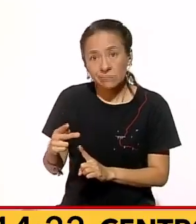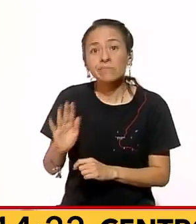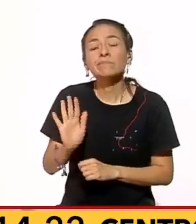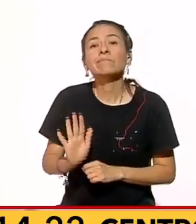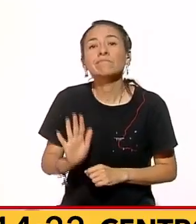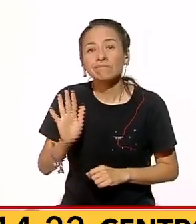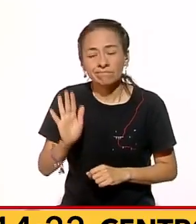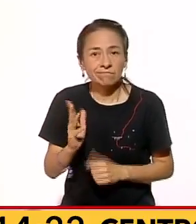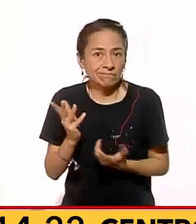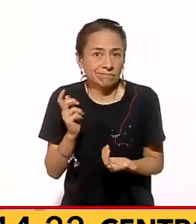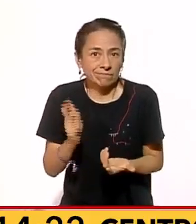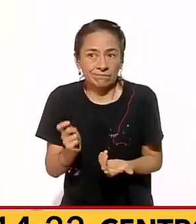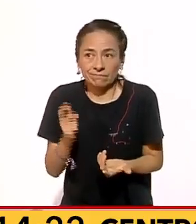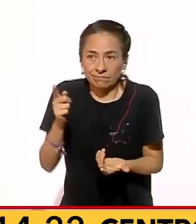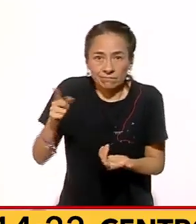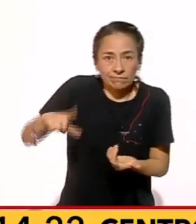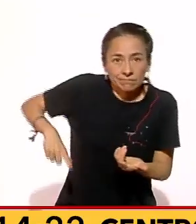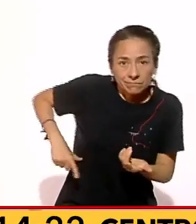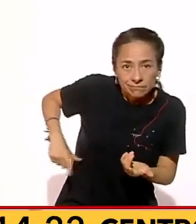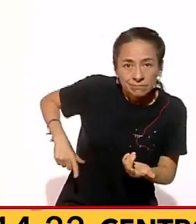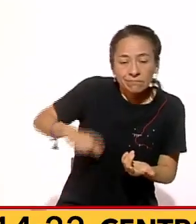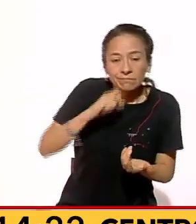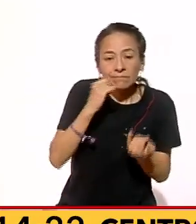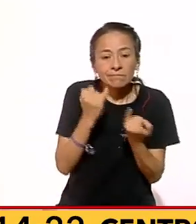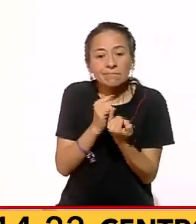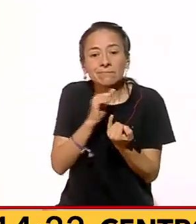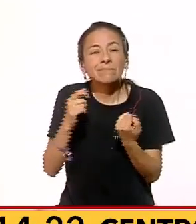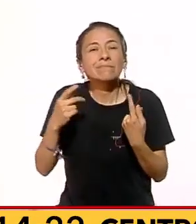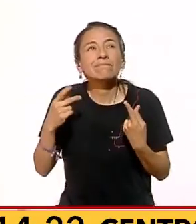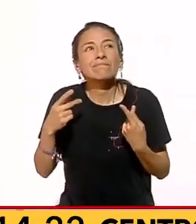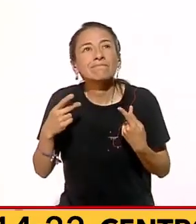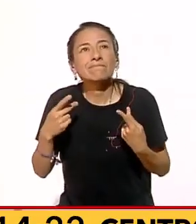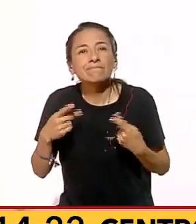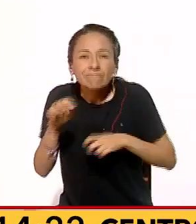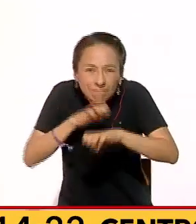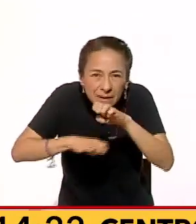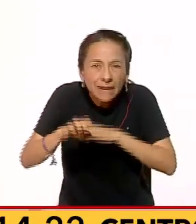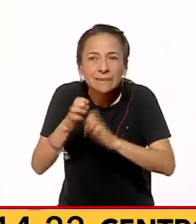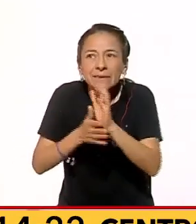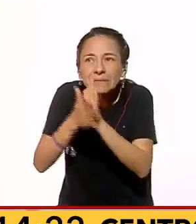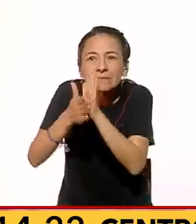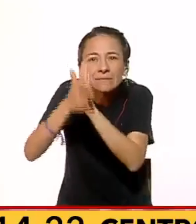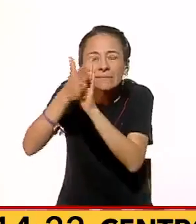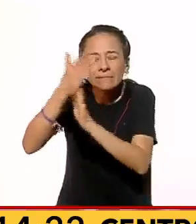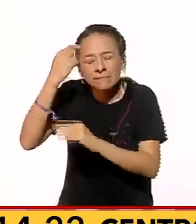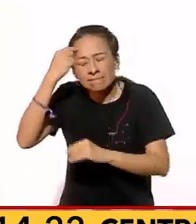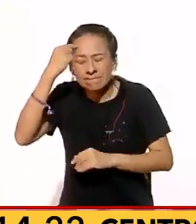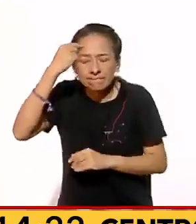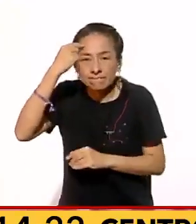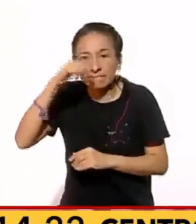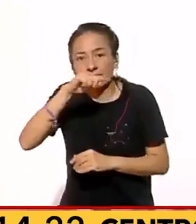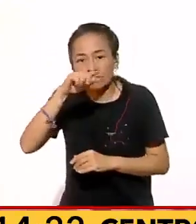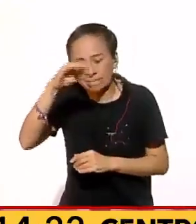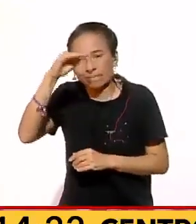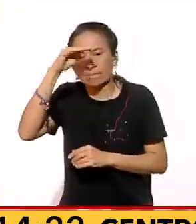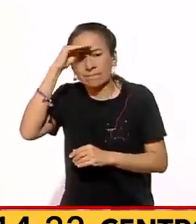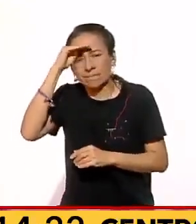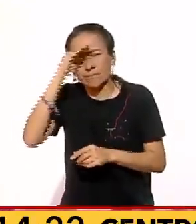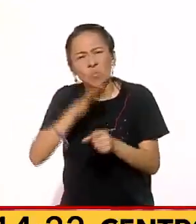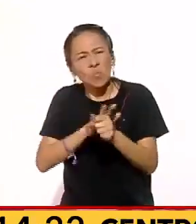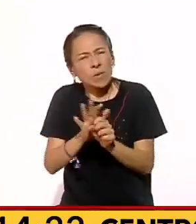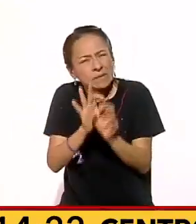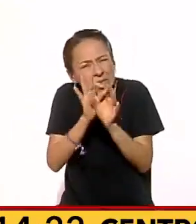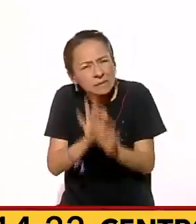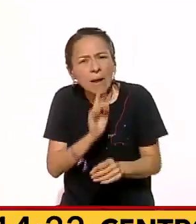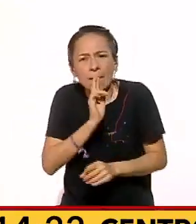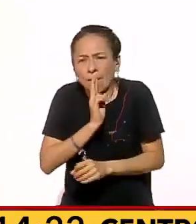maniobra tanto a las autoridades como a los desarrolladores para poder tomar medidas más inteligentes que